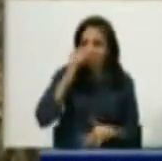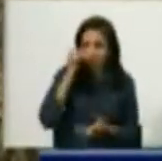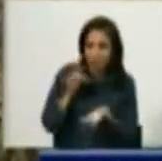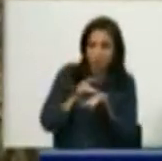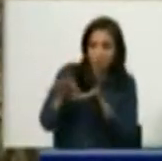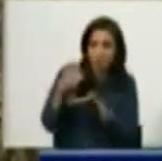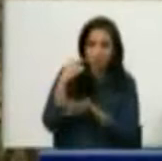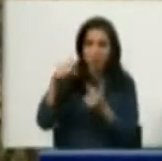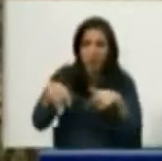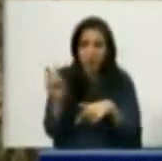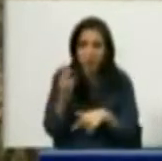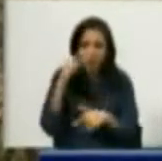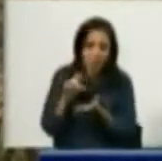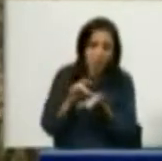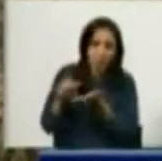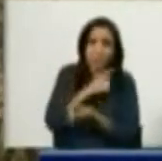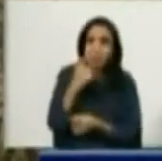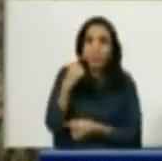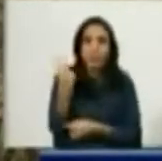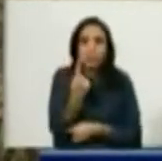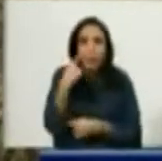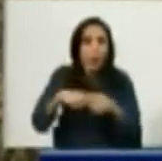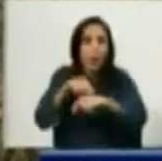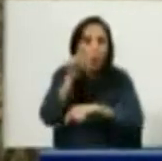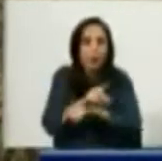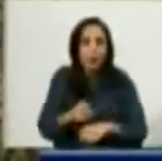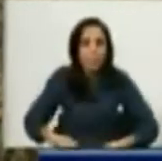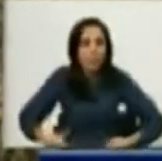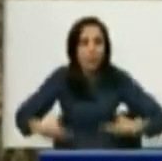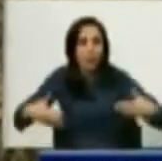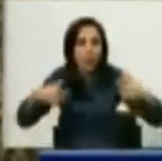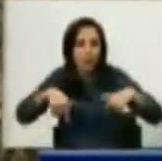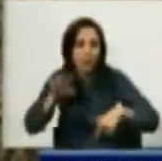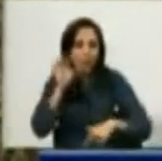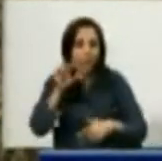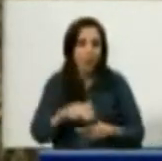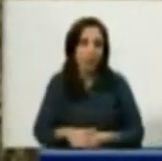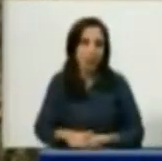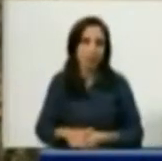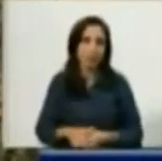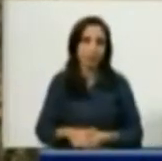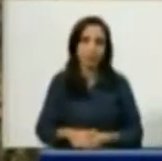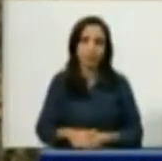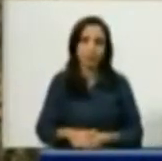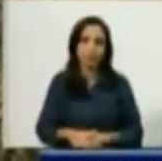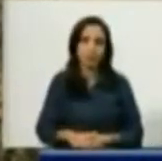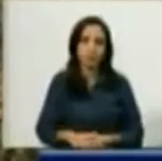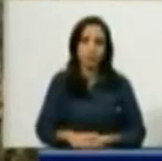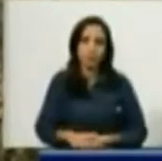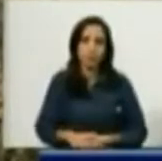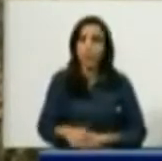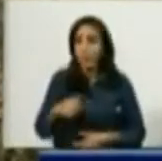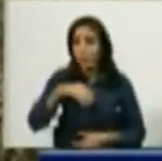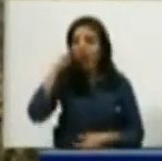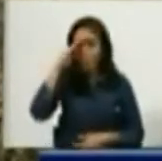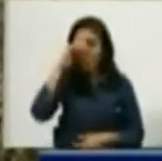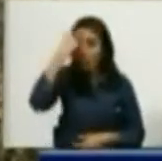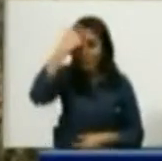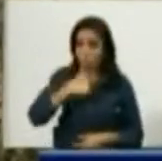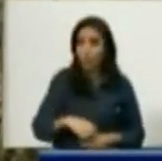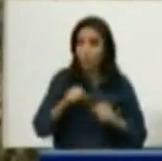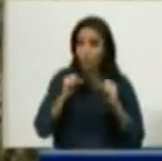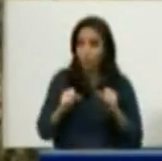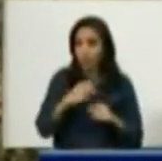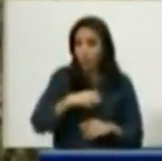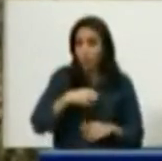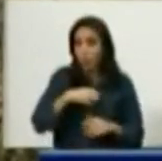solo les importan las riquezas que hay en nuestro país y así con y como Cuba con su dignidad no lo dejó